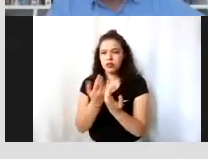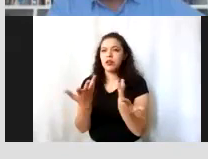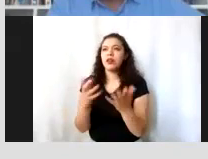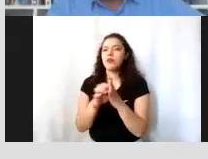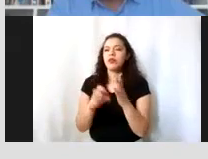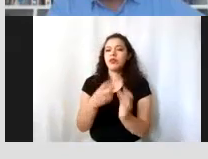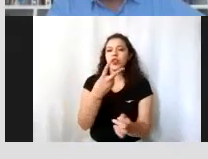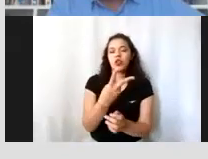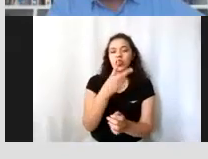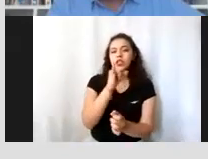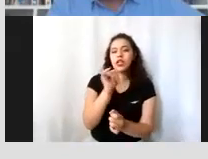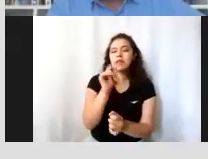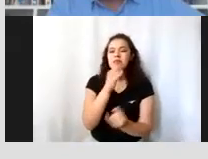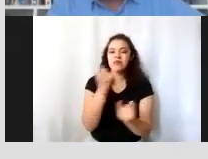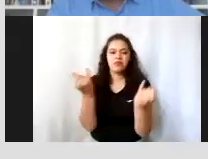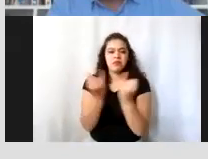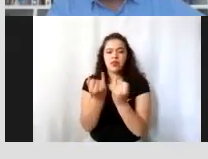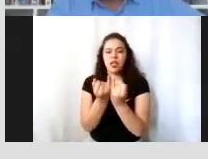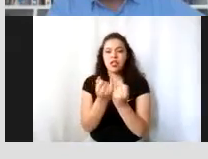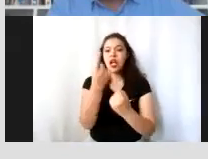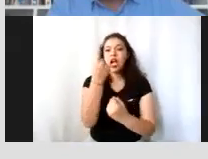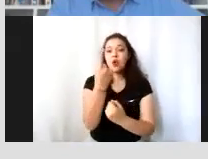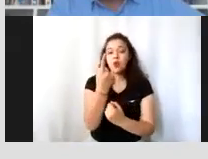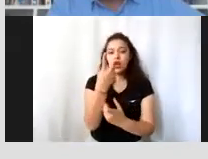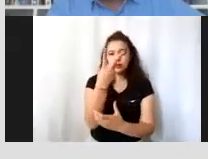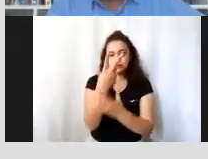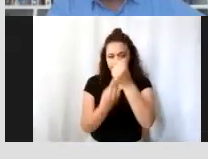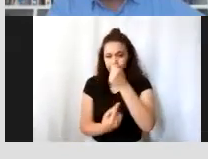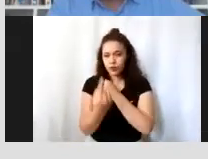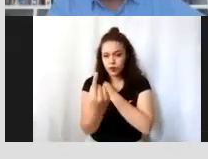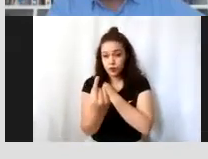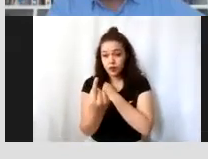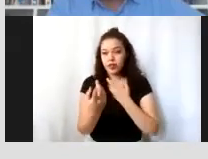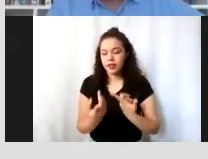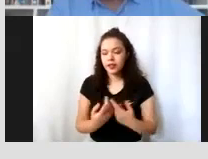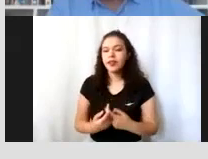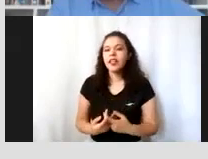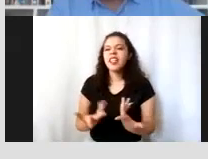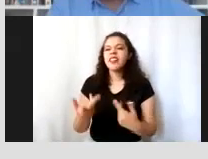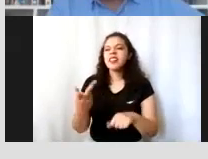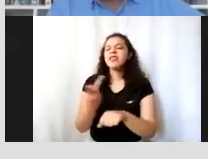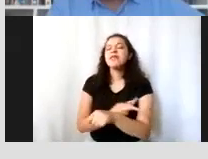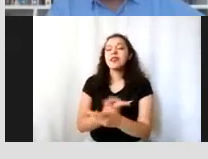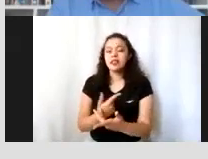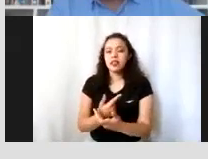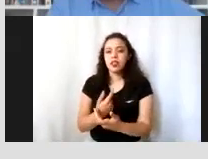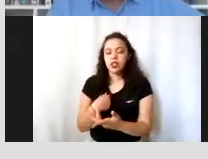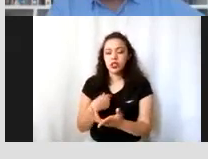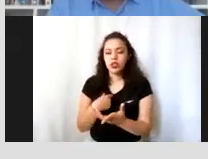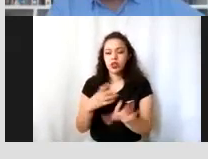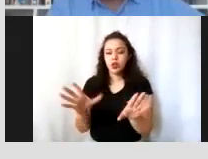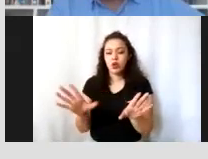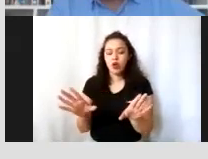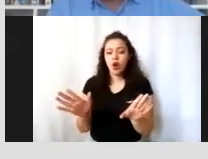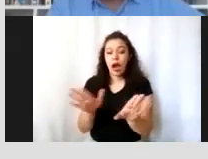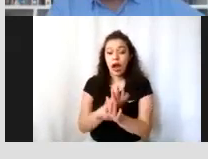2 IAPs que hacían casi lo mismo y ahora nada más va a quedar una. Y entonces, ahí cómo sería, ¿no? O sea, si yo hago ese movimiento,